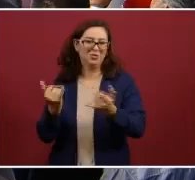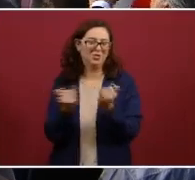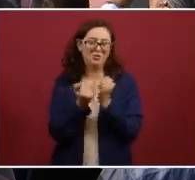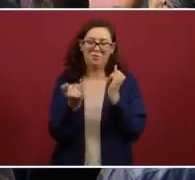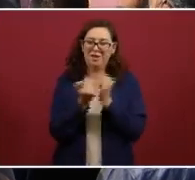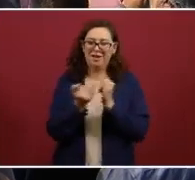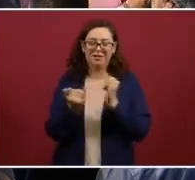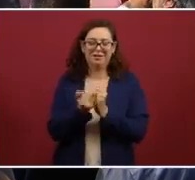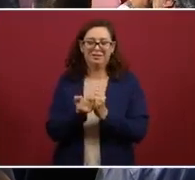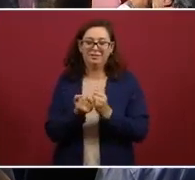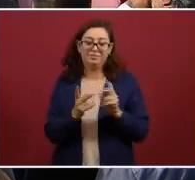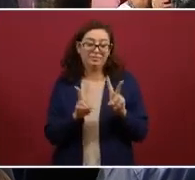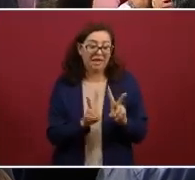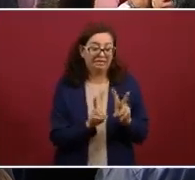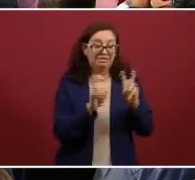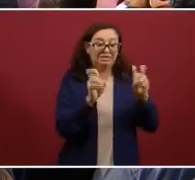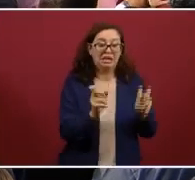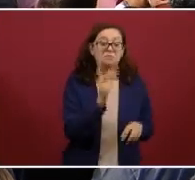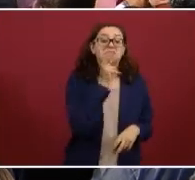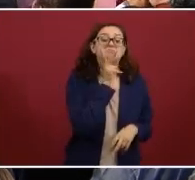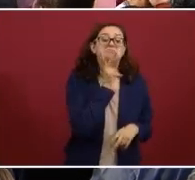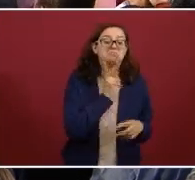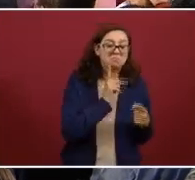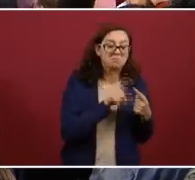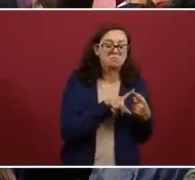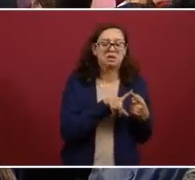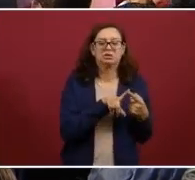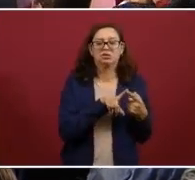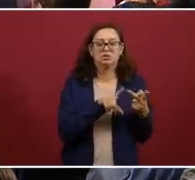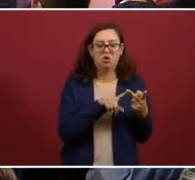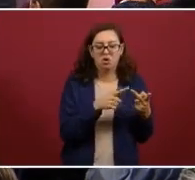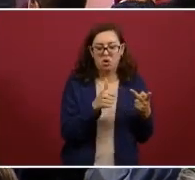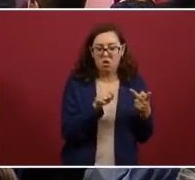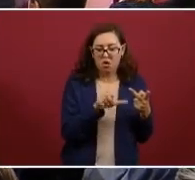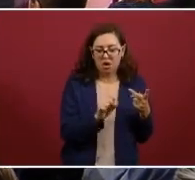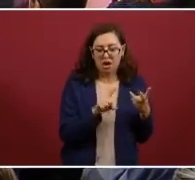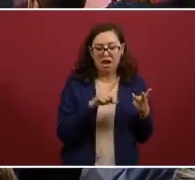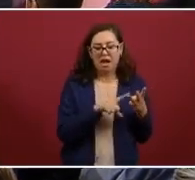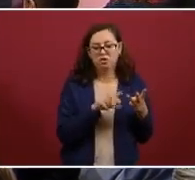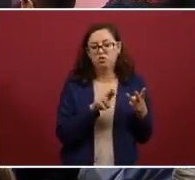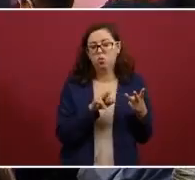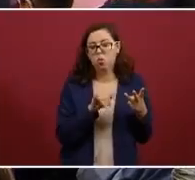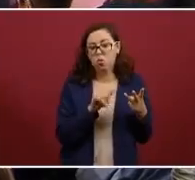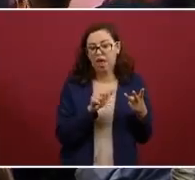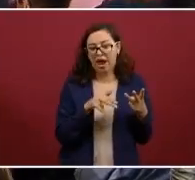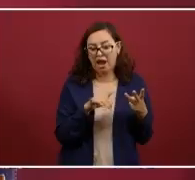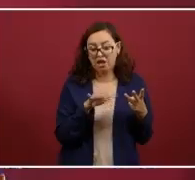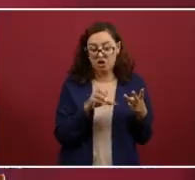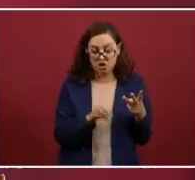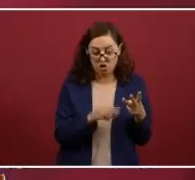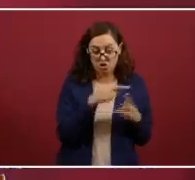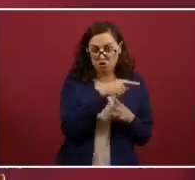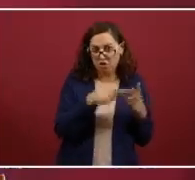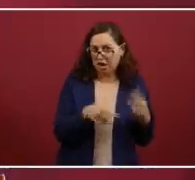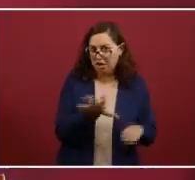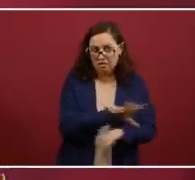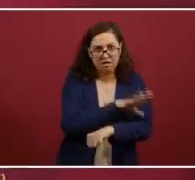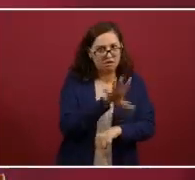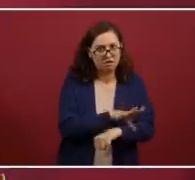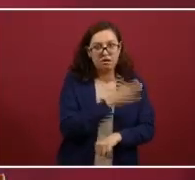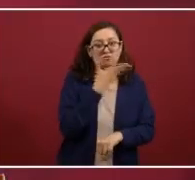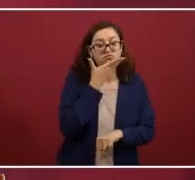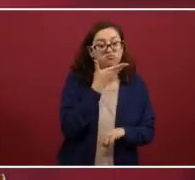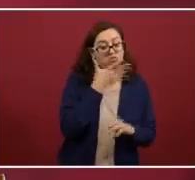base de combustibles fósiles, petróleo, gas, uranio para las nucleares, a una